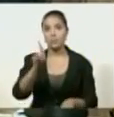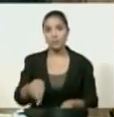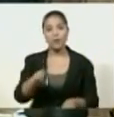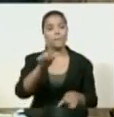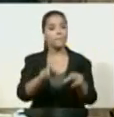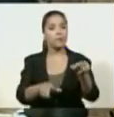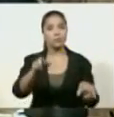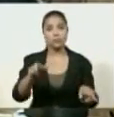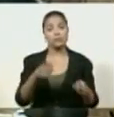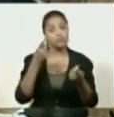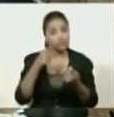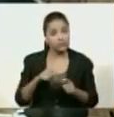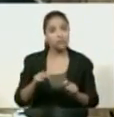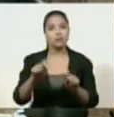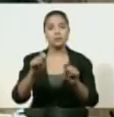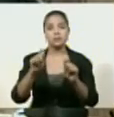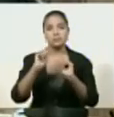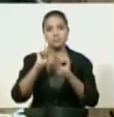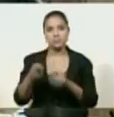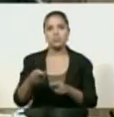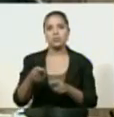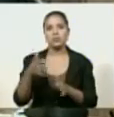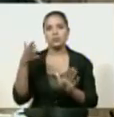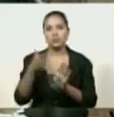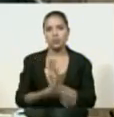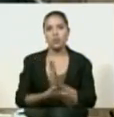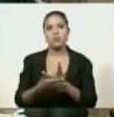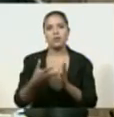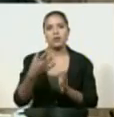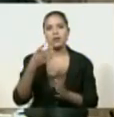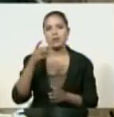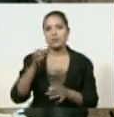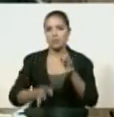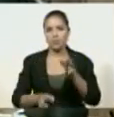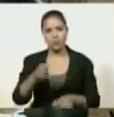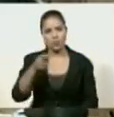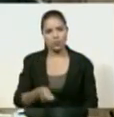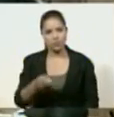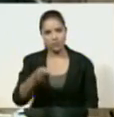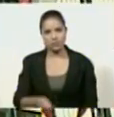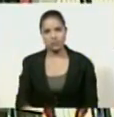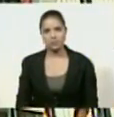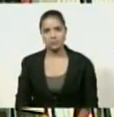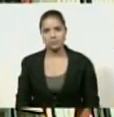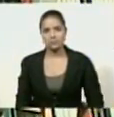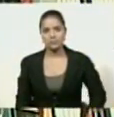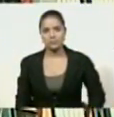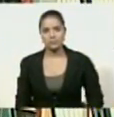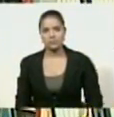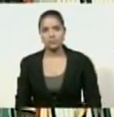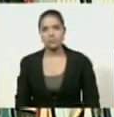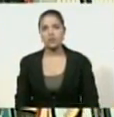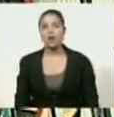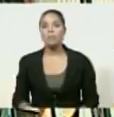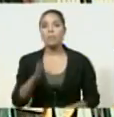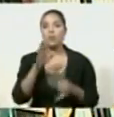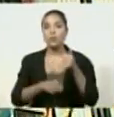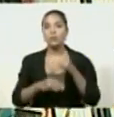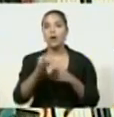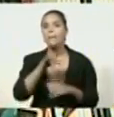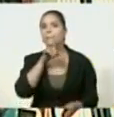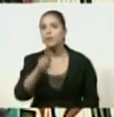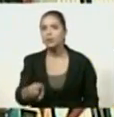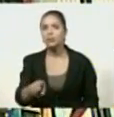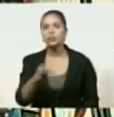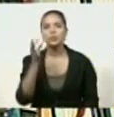y ciudadanas que pretenden investirse con el cargo de magistrado del Tribunal Supremo de Justicia. Por último, tenemos la pregunta de